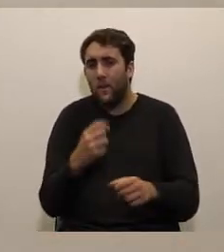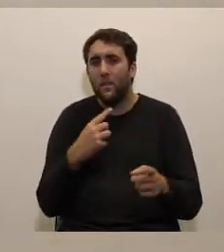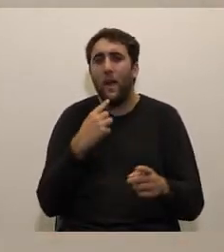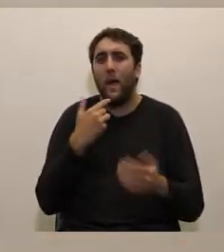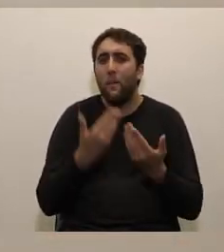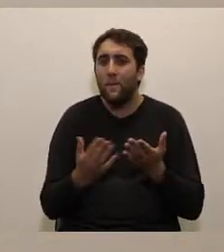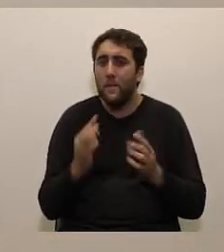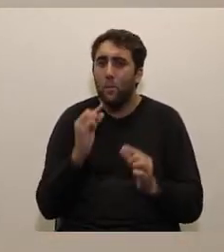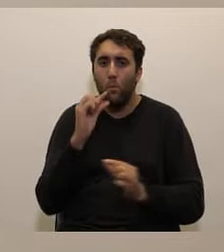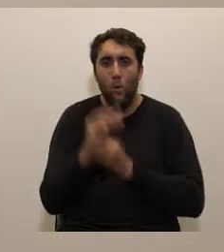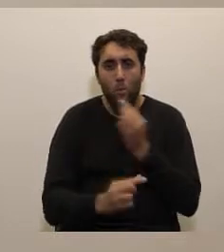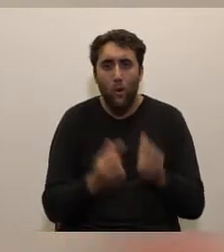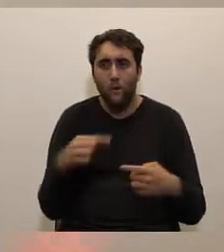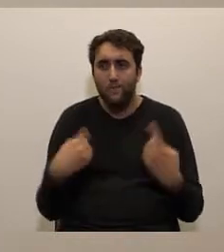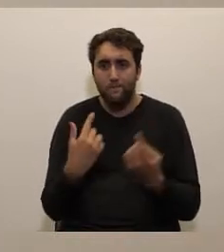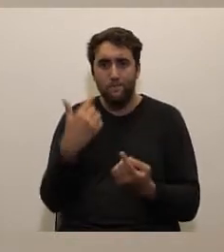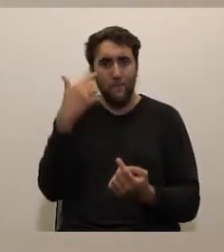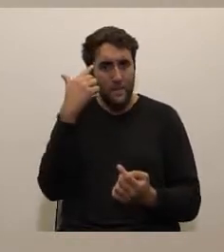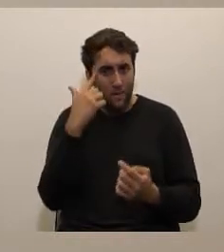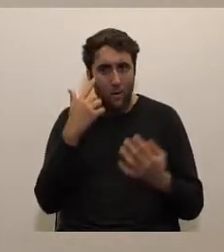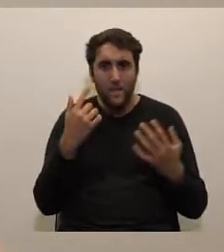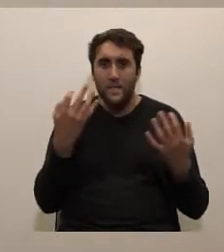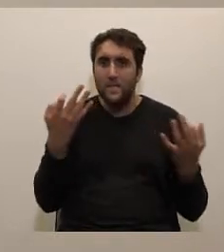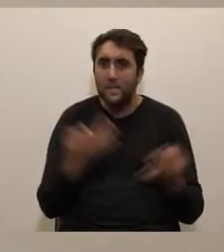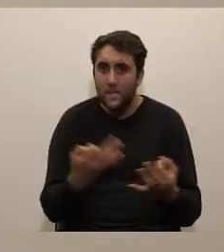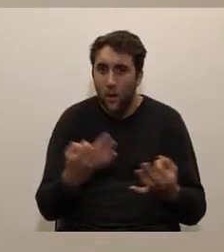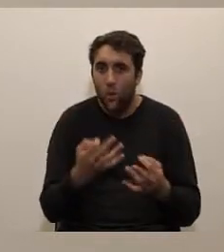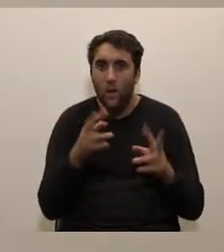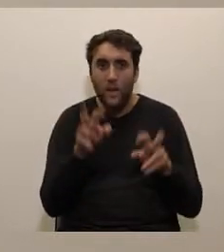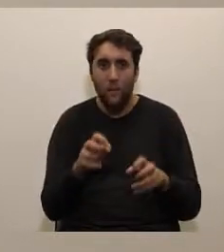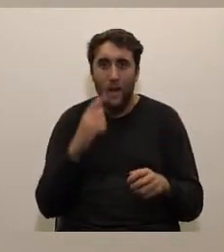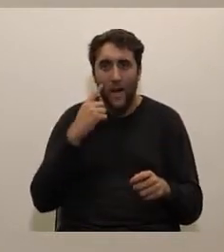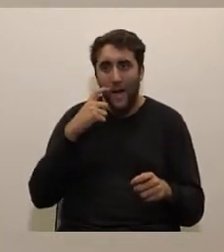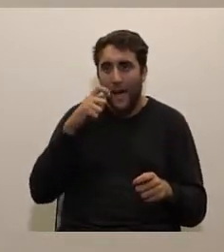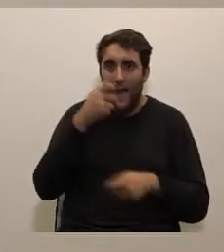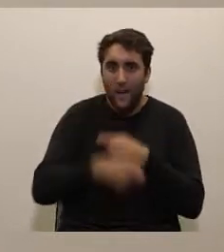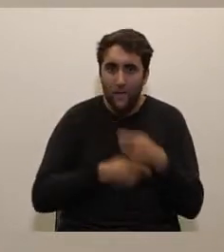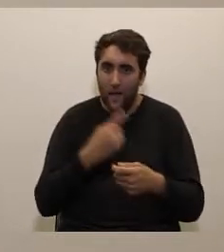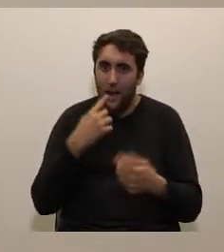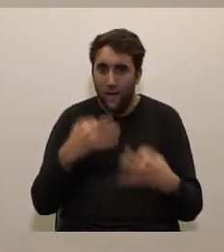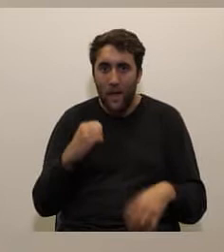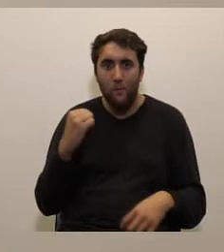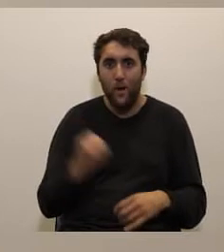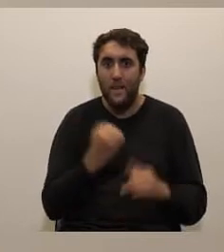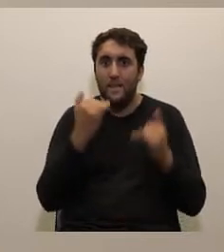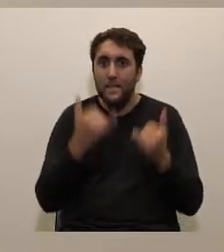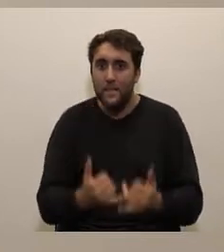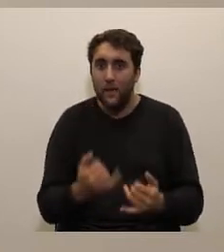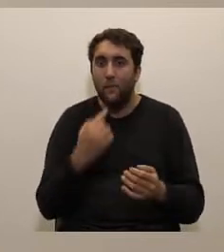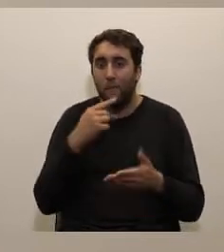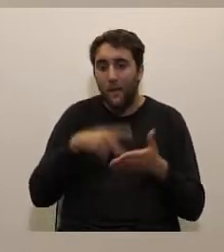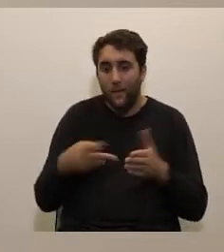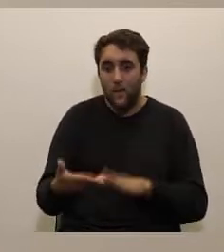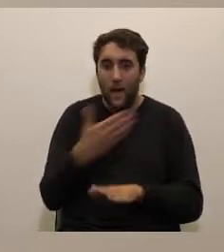fuimos pensando, y seguro esto de la creatividad es súper importante y la planificación. Por eso en